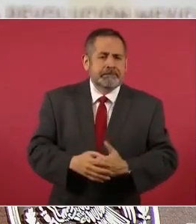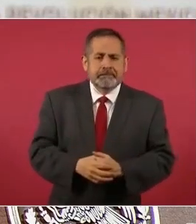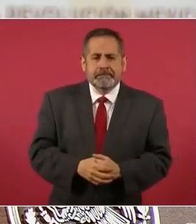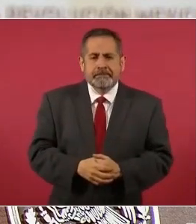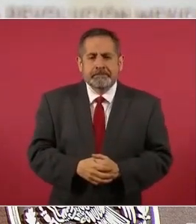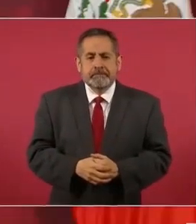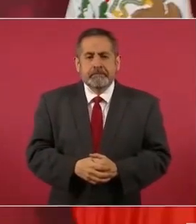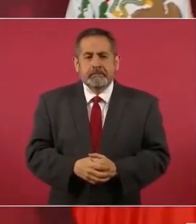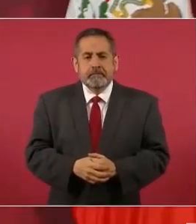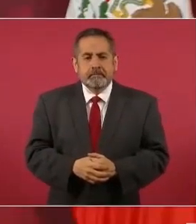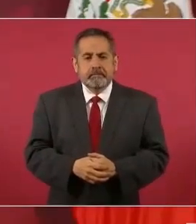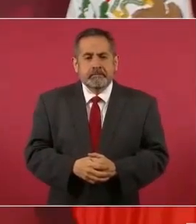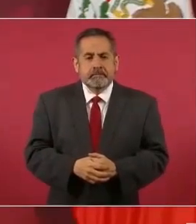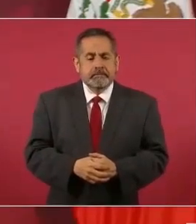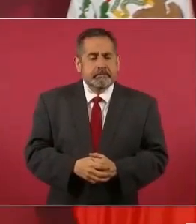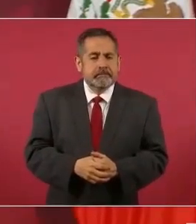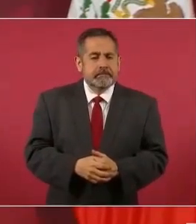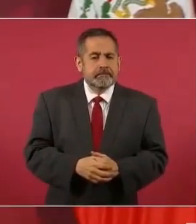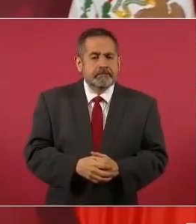aún